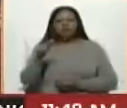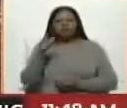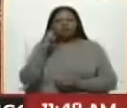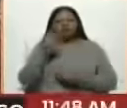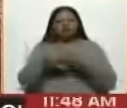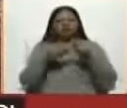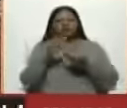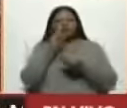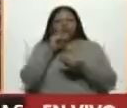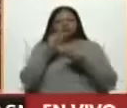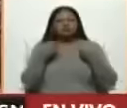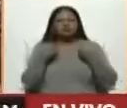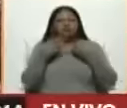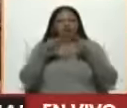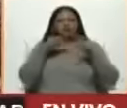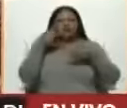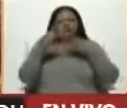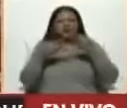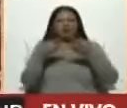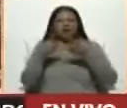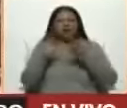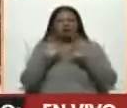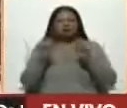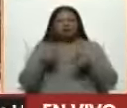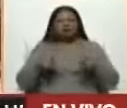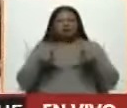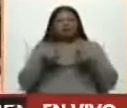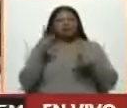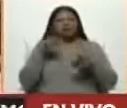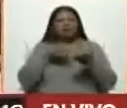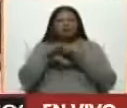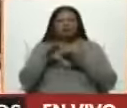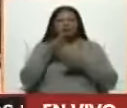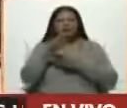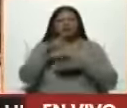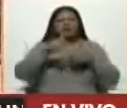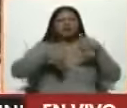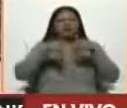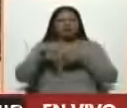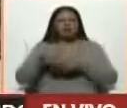vida política en ninguna parte. Pero hay que garantizar que vaya a votar.